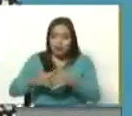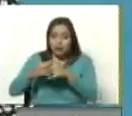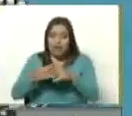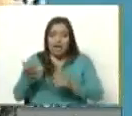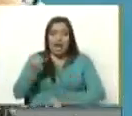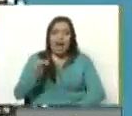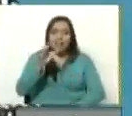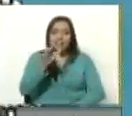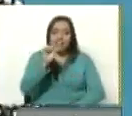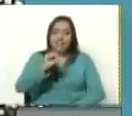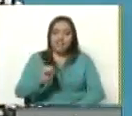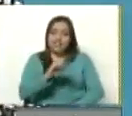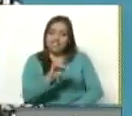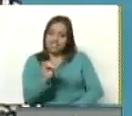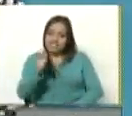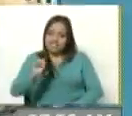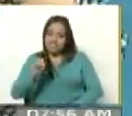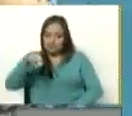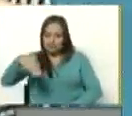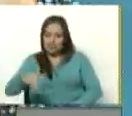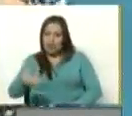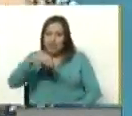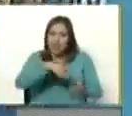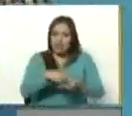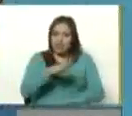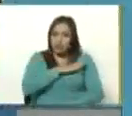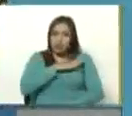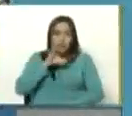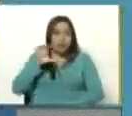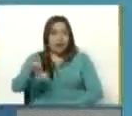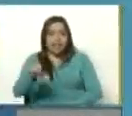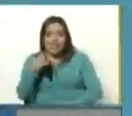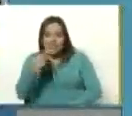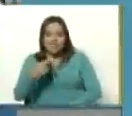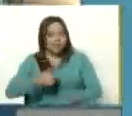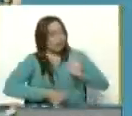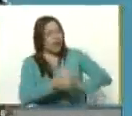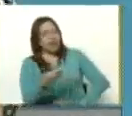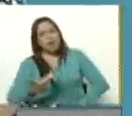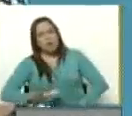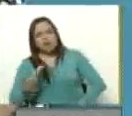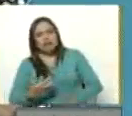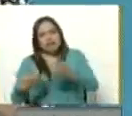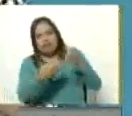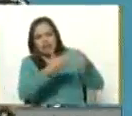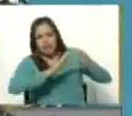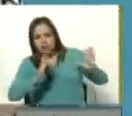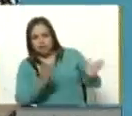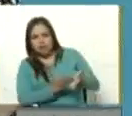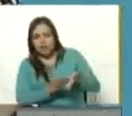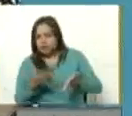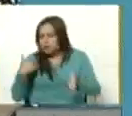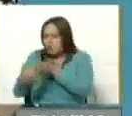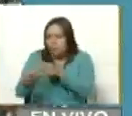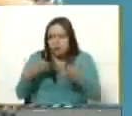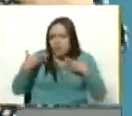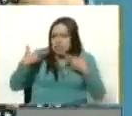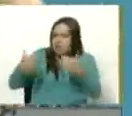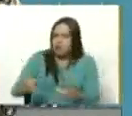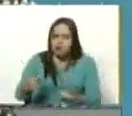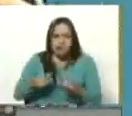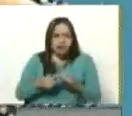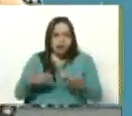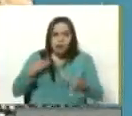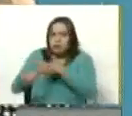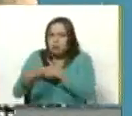fascismo estadounidense dentro de nuestro país, que les importa más la guerra mundial que nuestra salud, que nuestra vivienda,